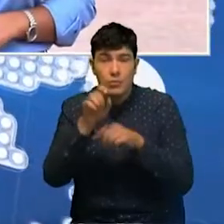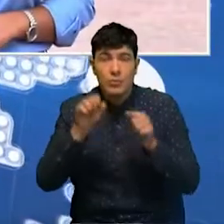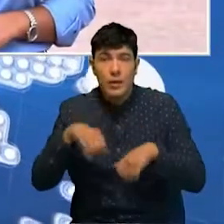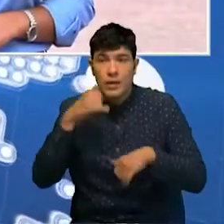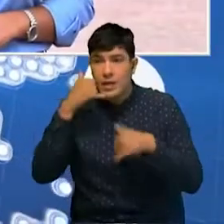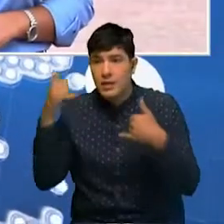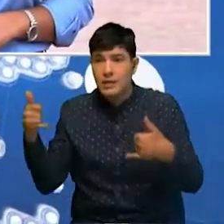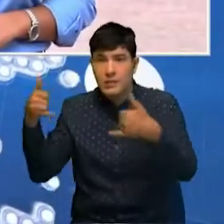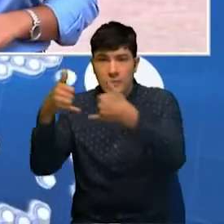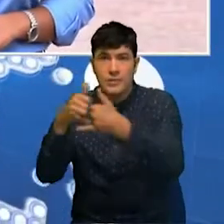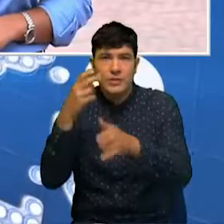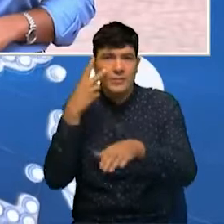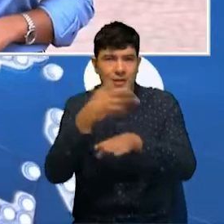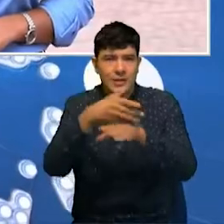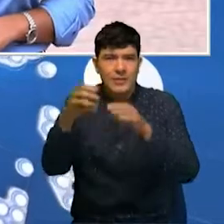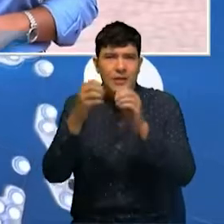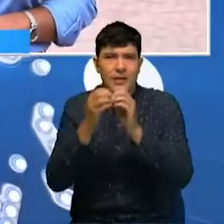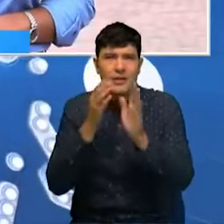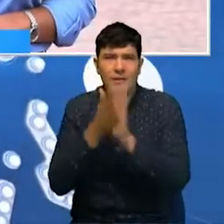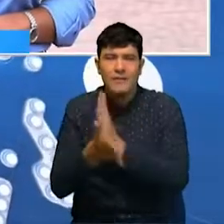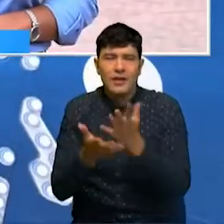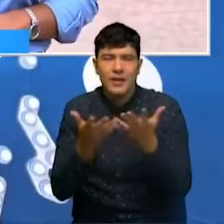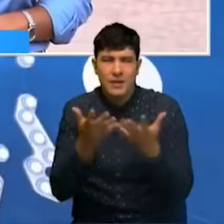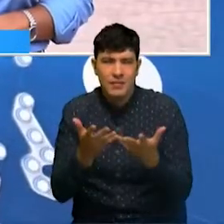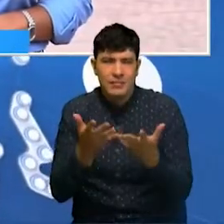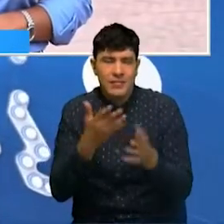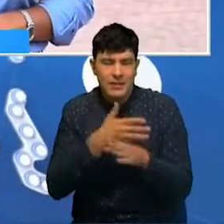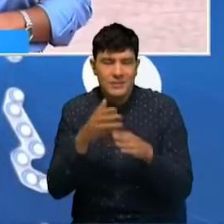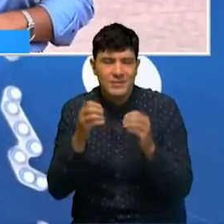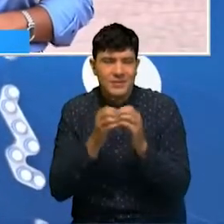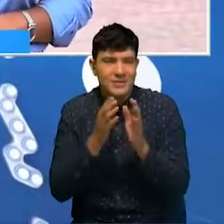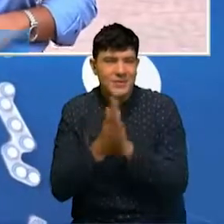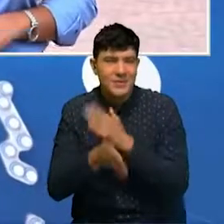con ellos. Es la información hasta el momento con la cámara de Juan Carlos Báez, Estefany Payares para Oriente Noticias.